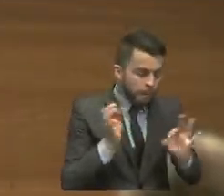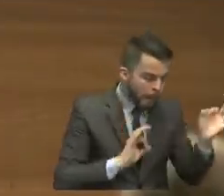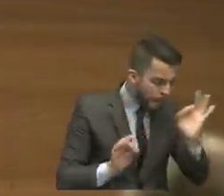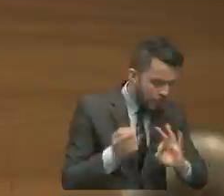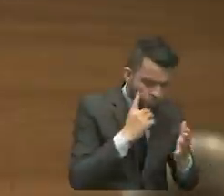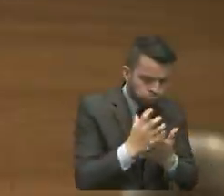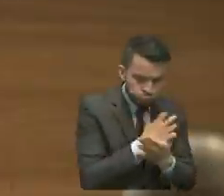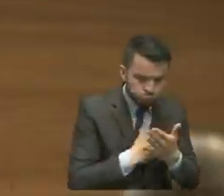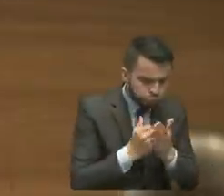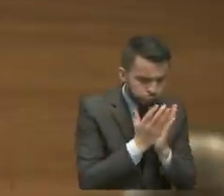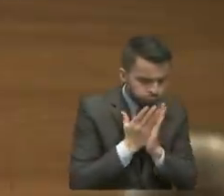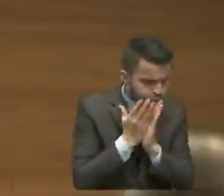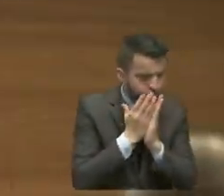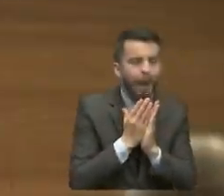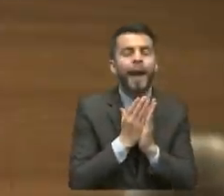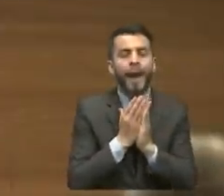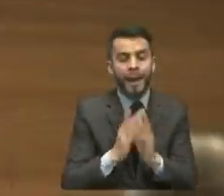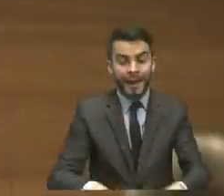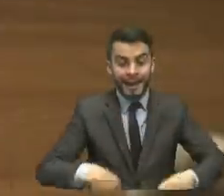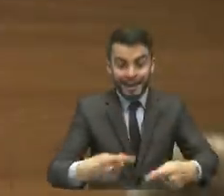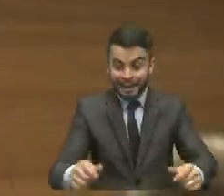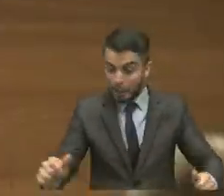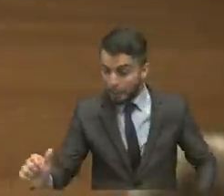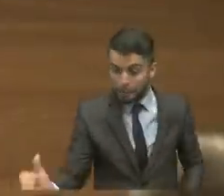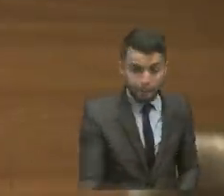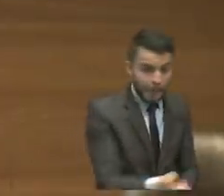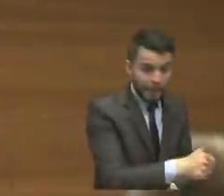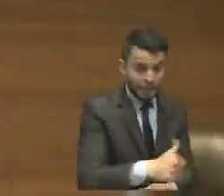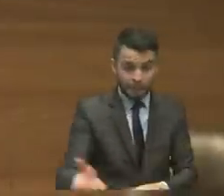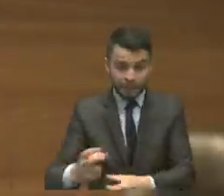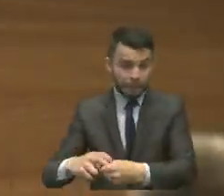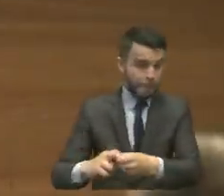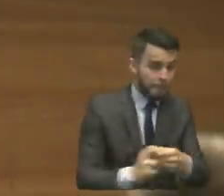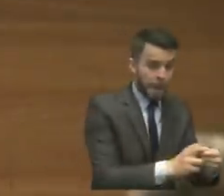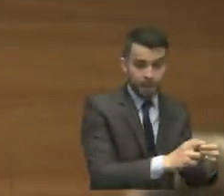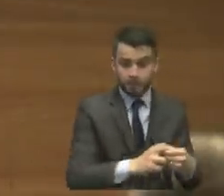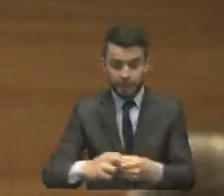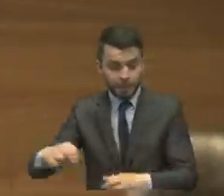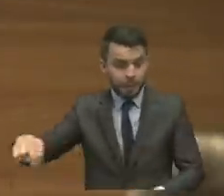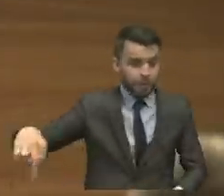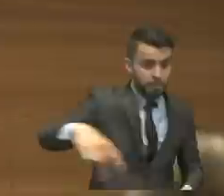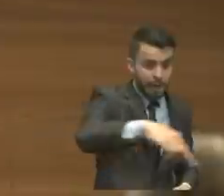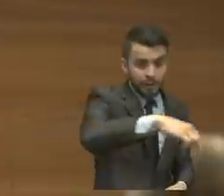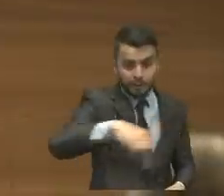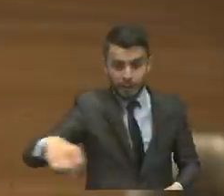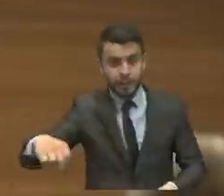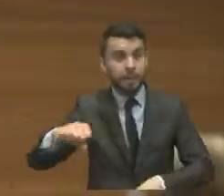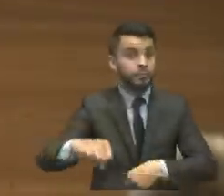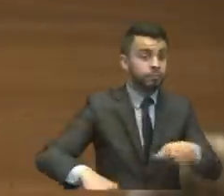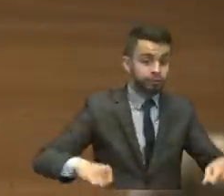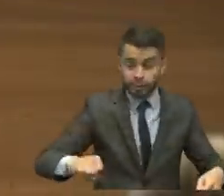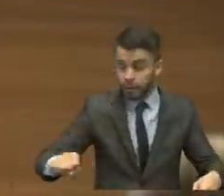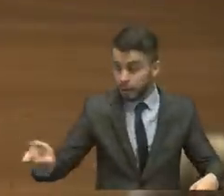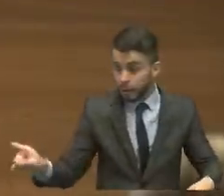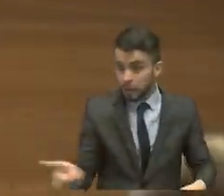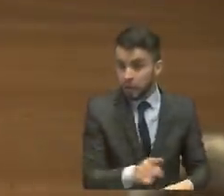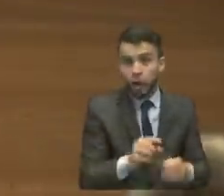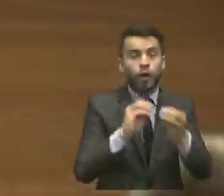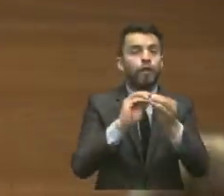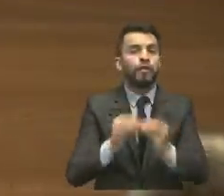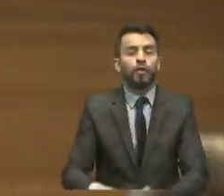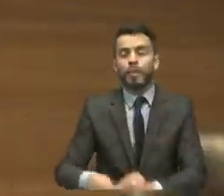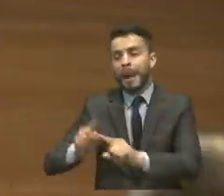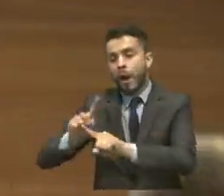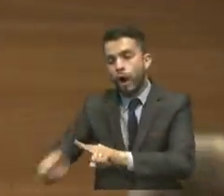los viajes que se hacen en el corredor, se van a poder hacer en la multimodalidad que